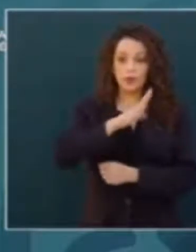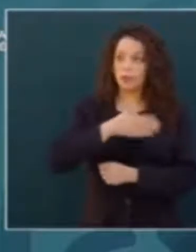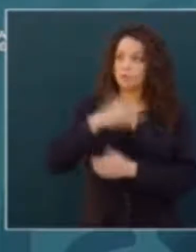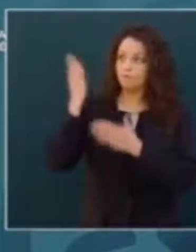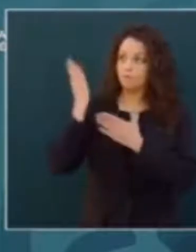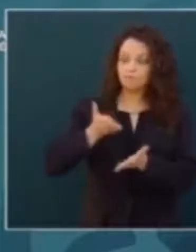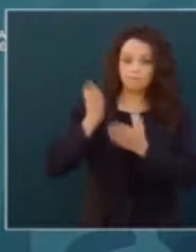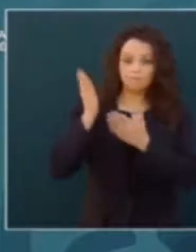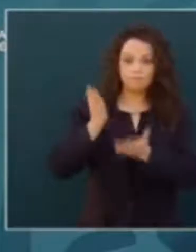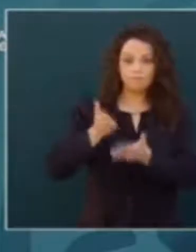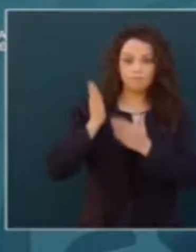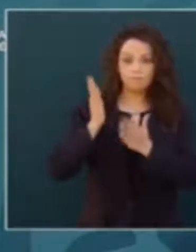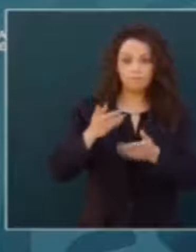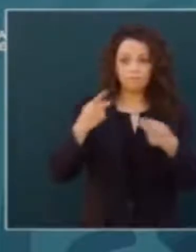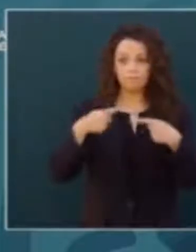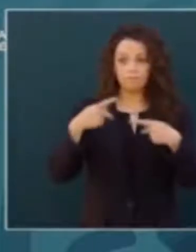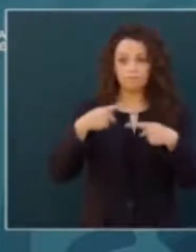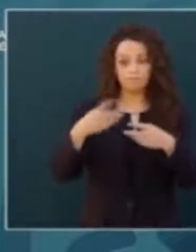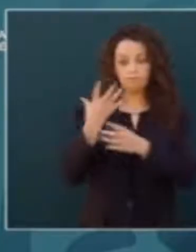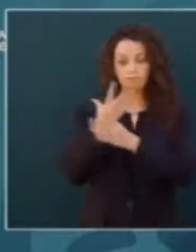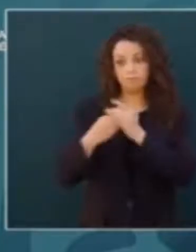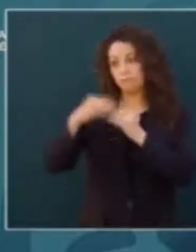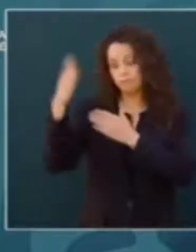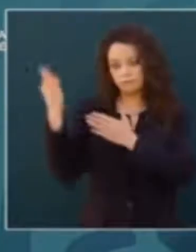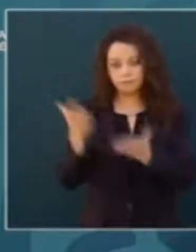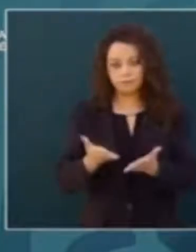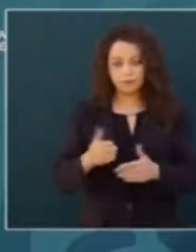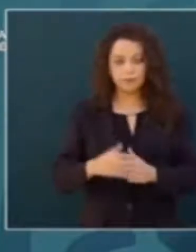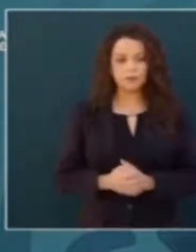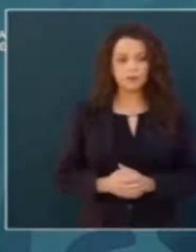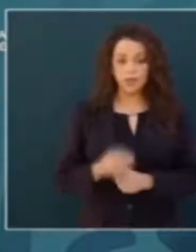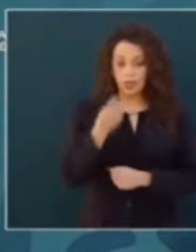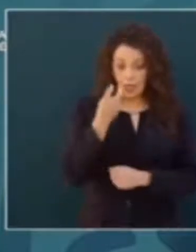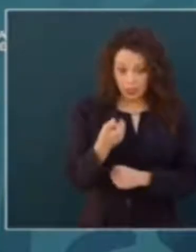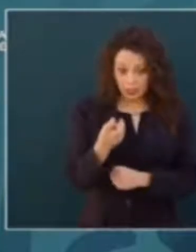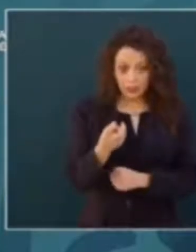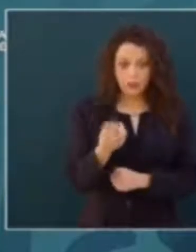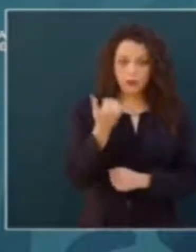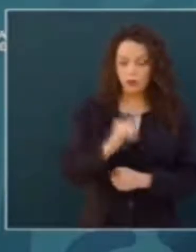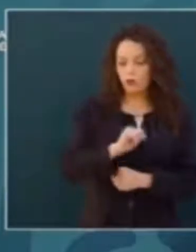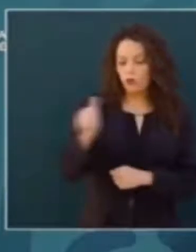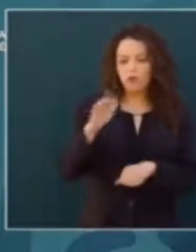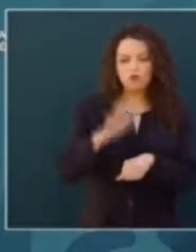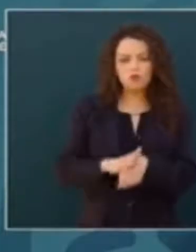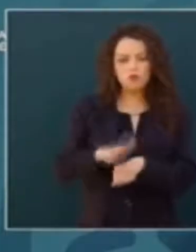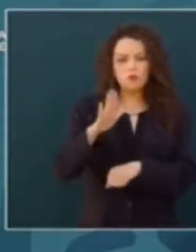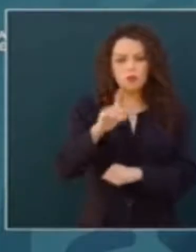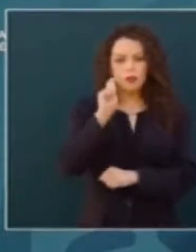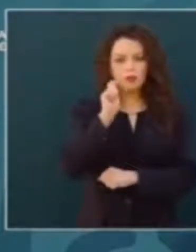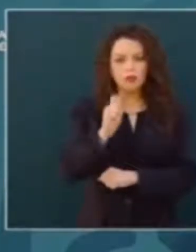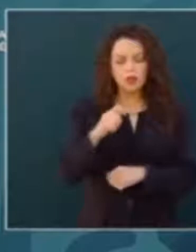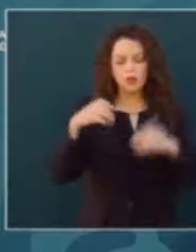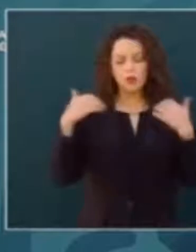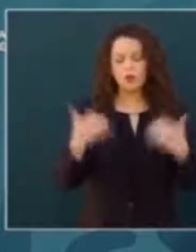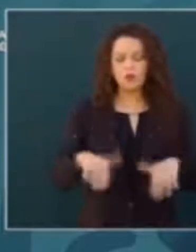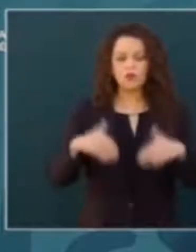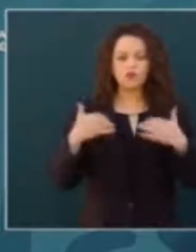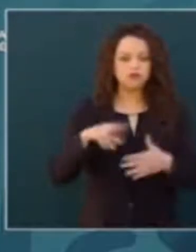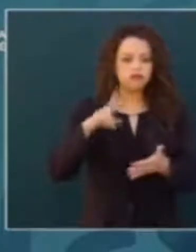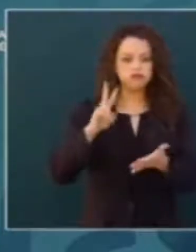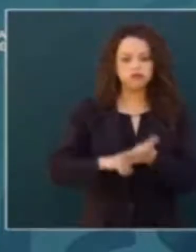país. Además de este y otros gestos de profunda humanidad